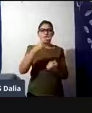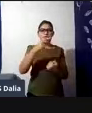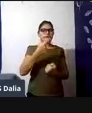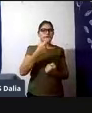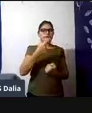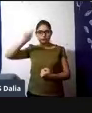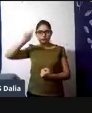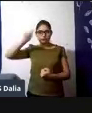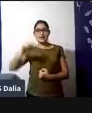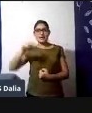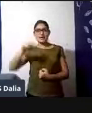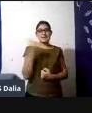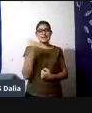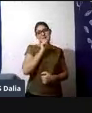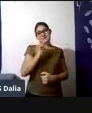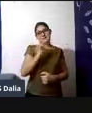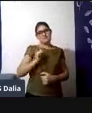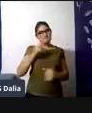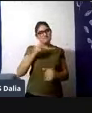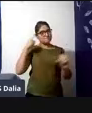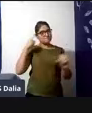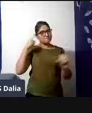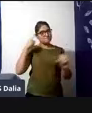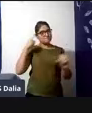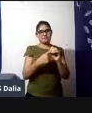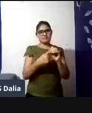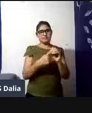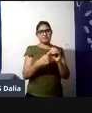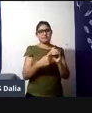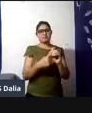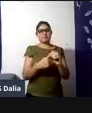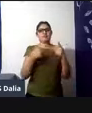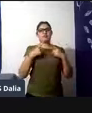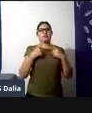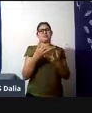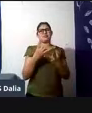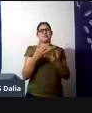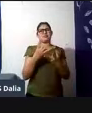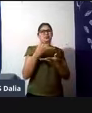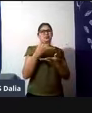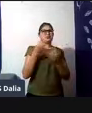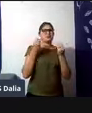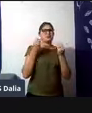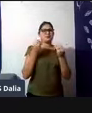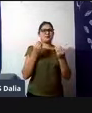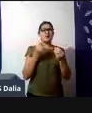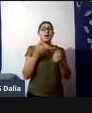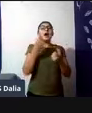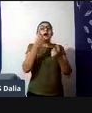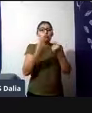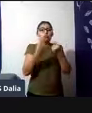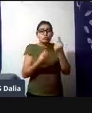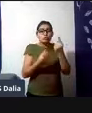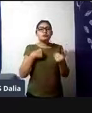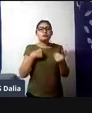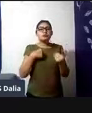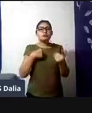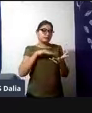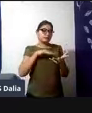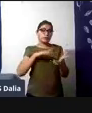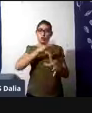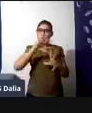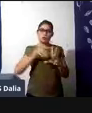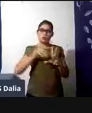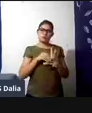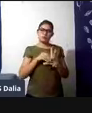que muchísimos no los leí. Pero los que llegué a leer, o sea, tenía una regla, bueno, a ver, si me está